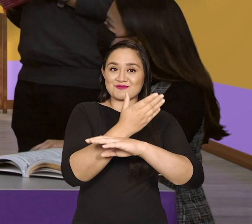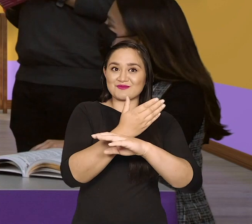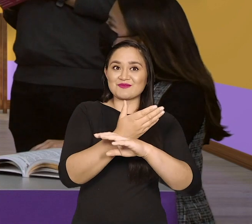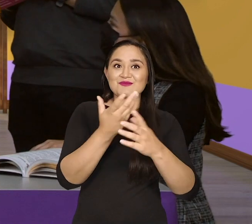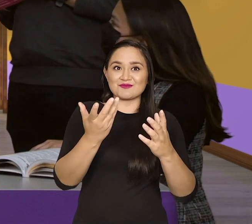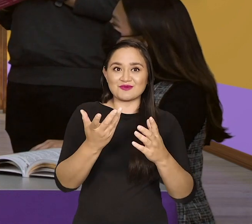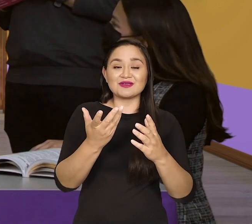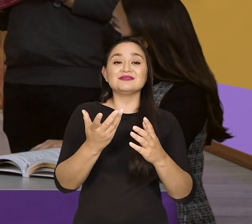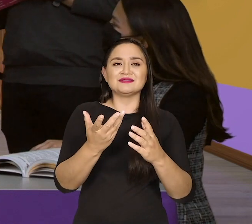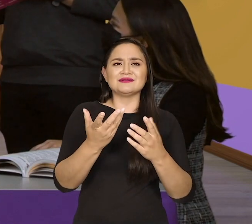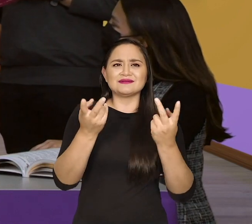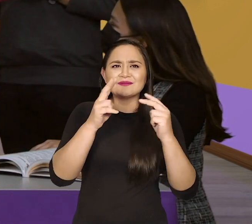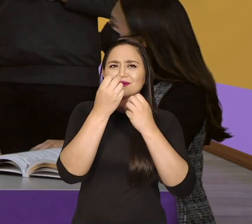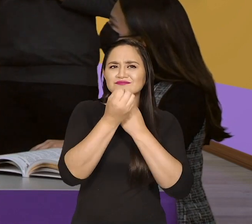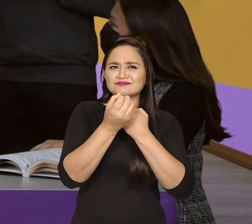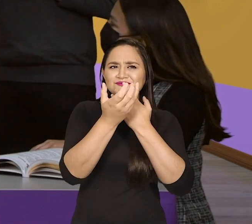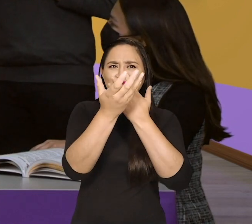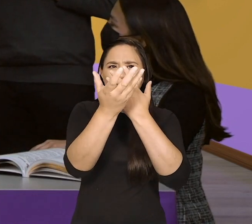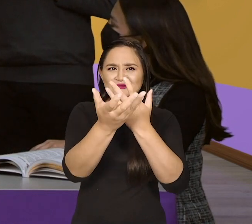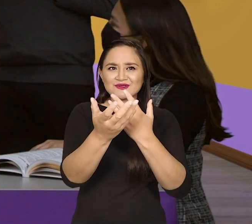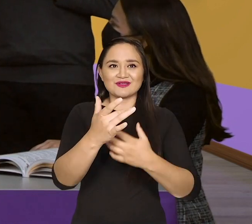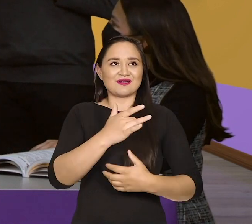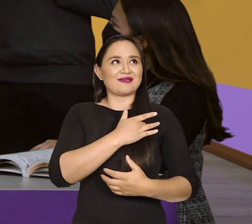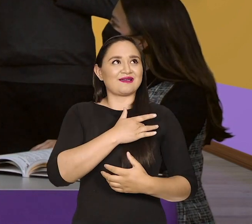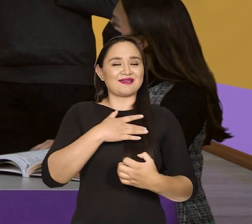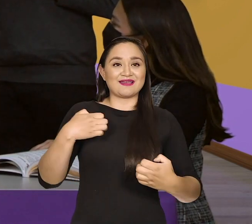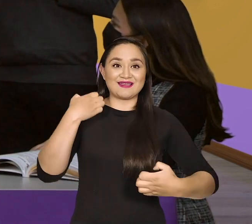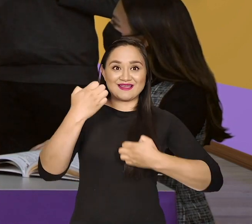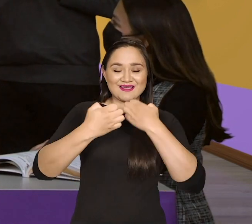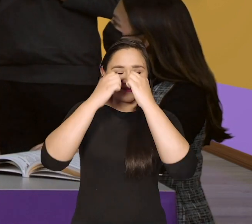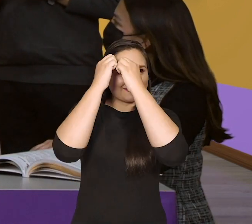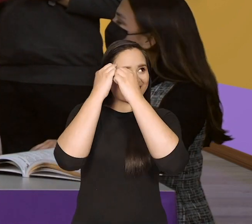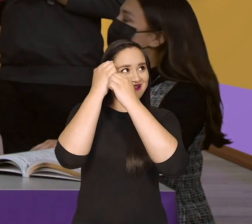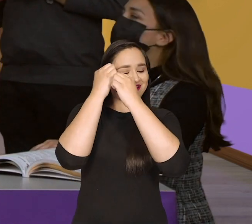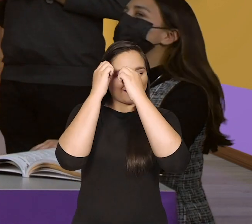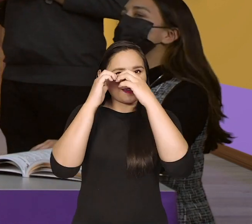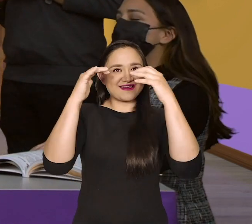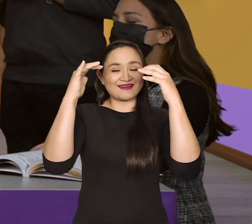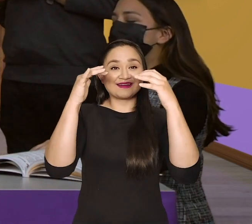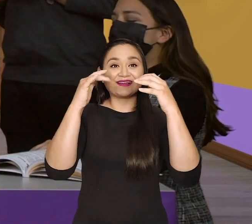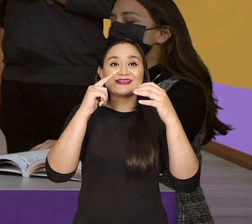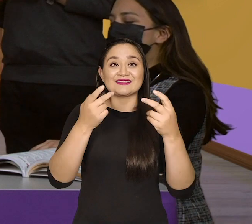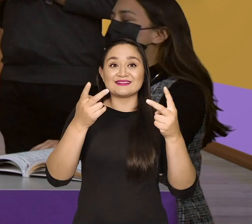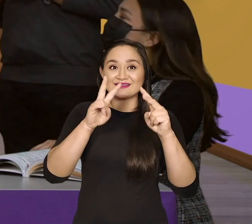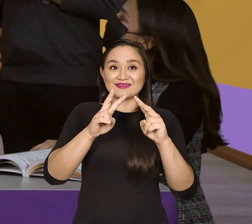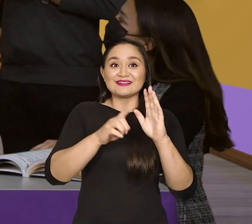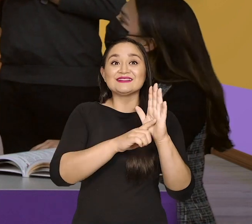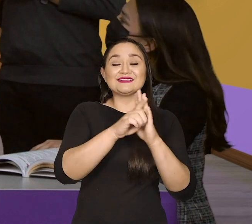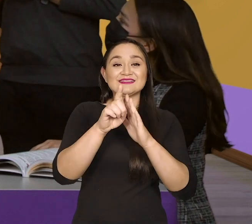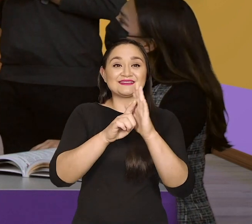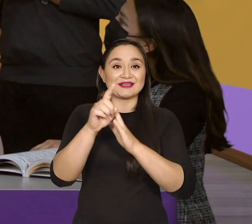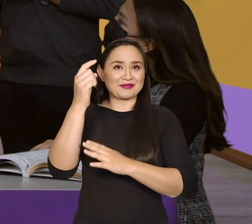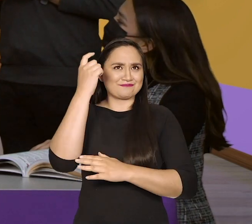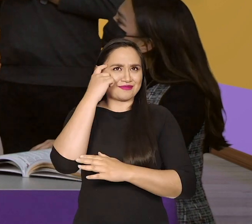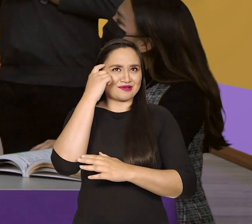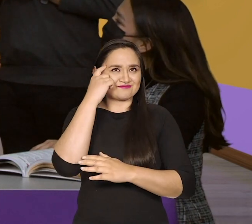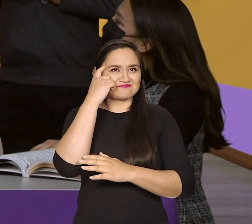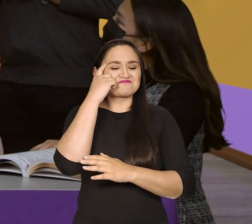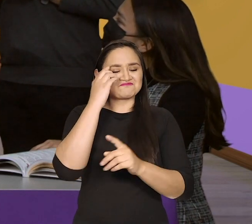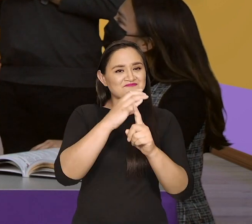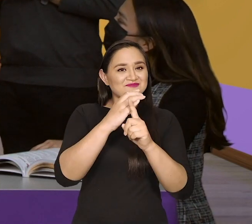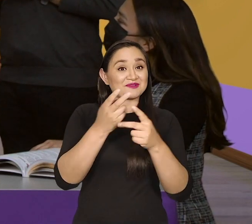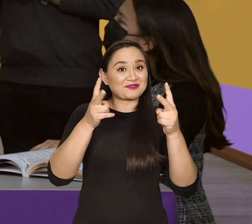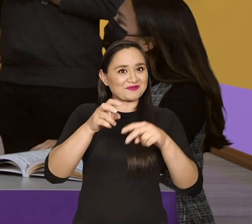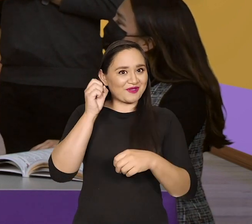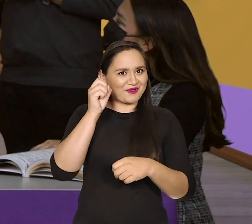vista expresar nuestras emociones y pensamientos esto la vida desarrolla el pensamiento crítico y la